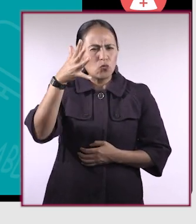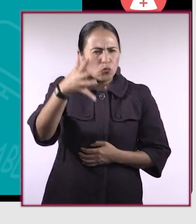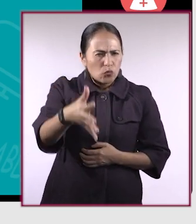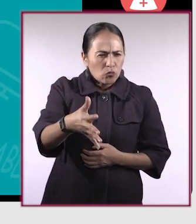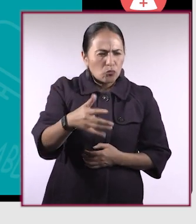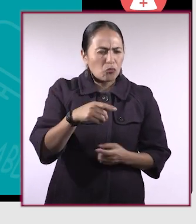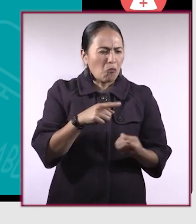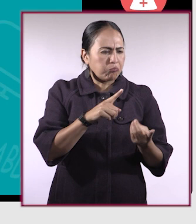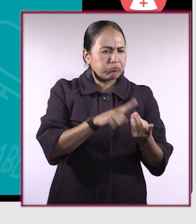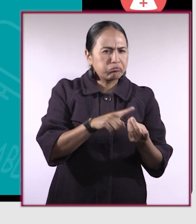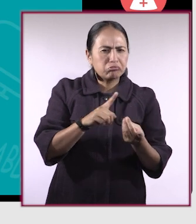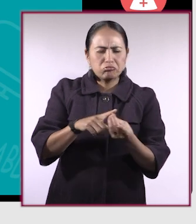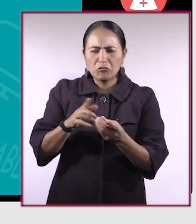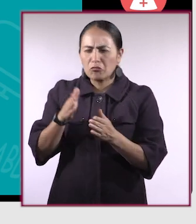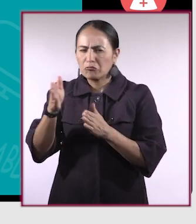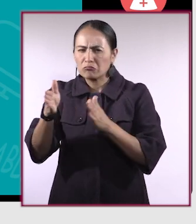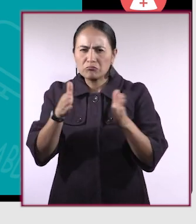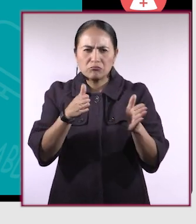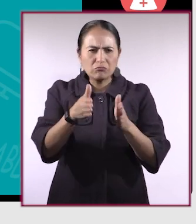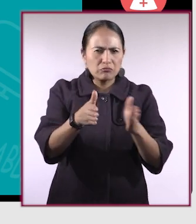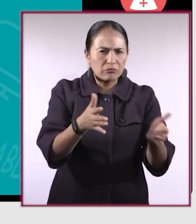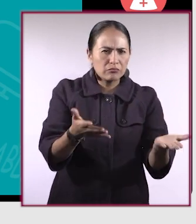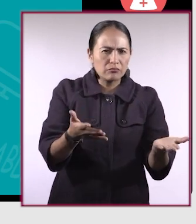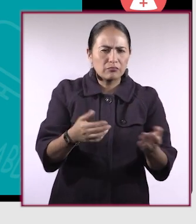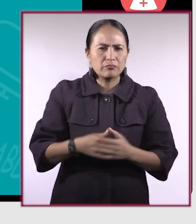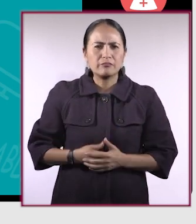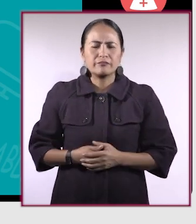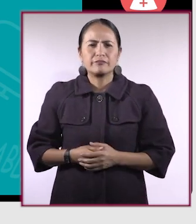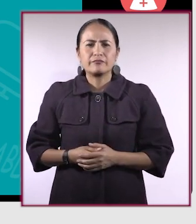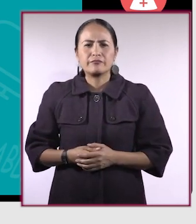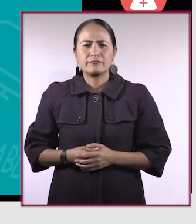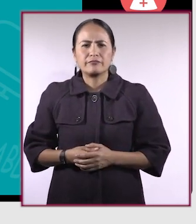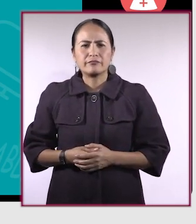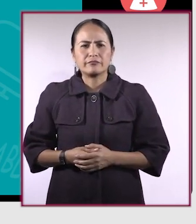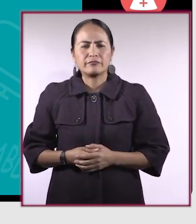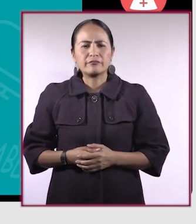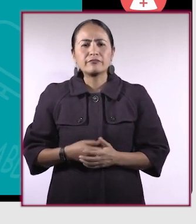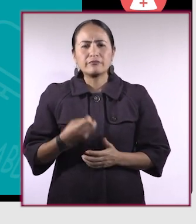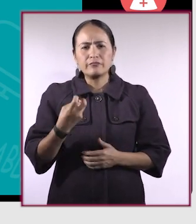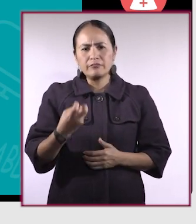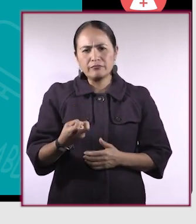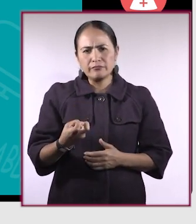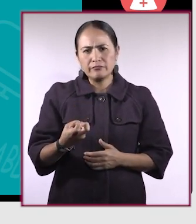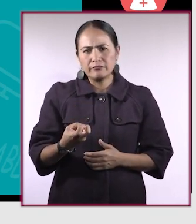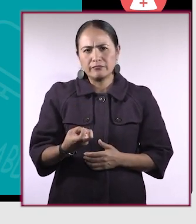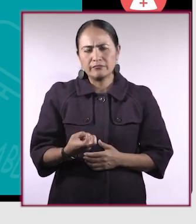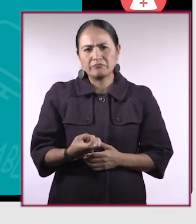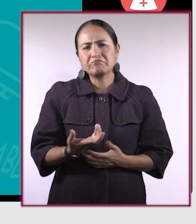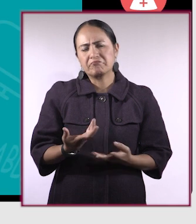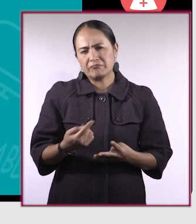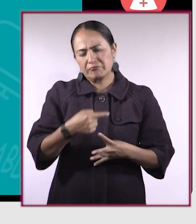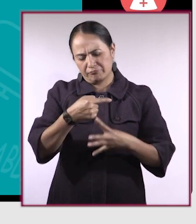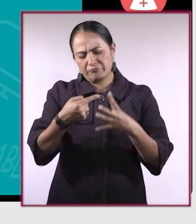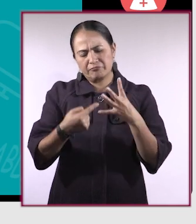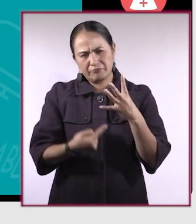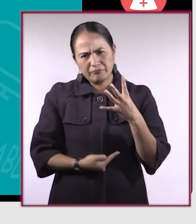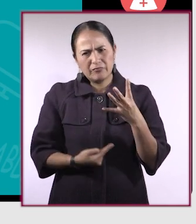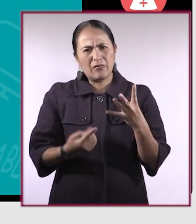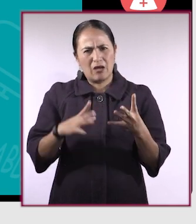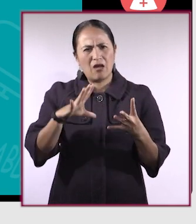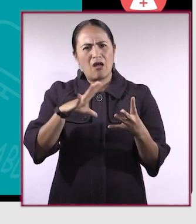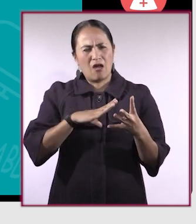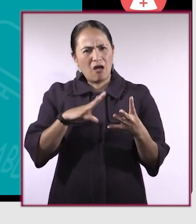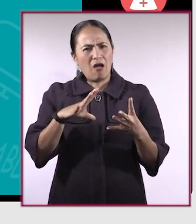va, cuál es el camino a seguir, ¿no? En este sentido, hay muchas cuestiones que se